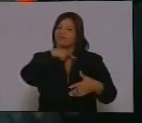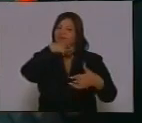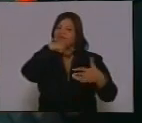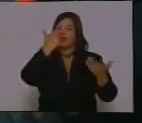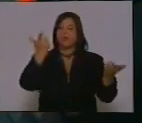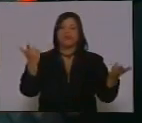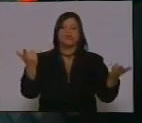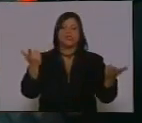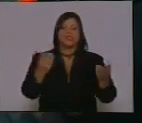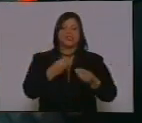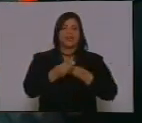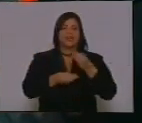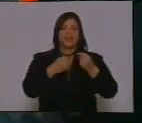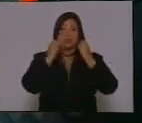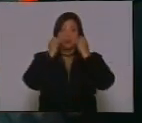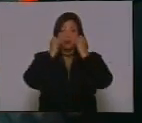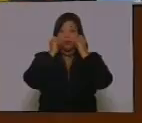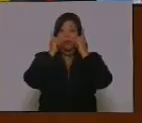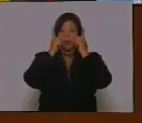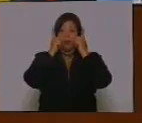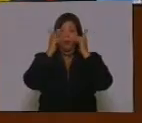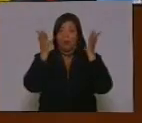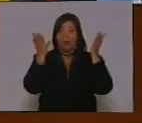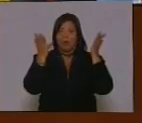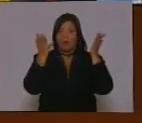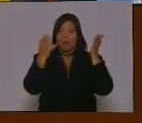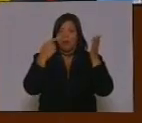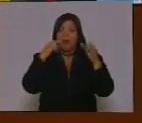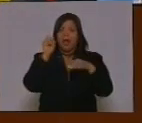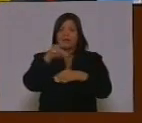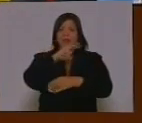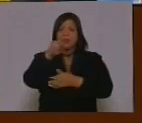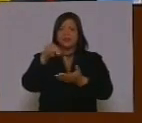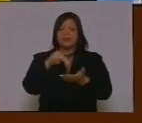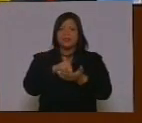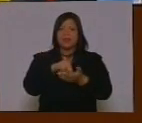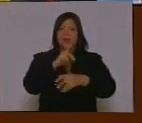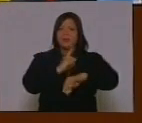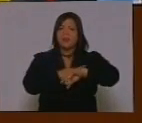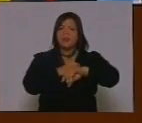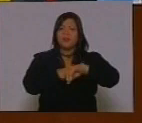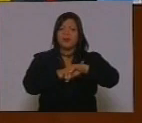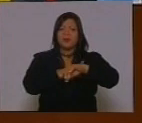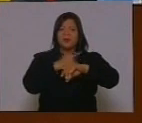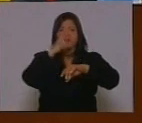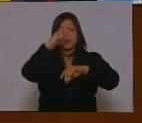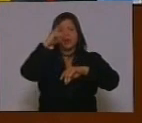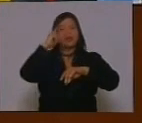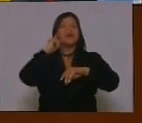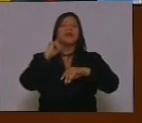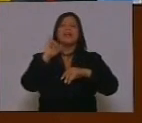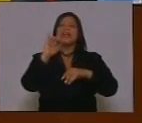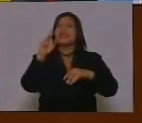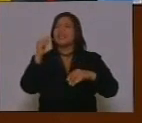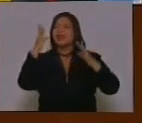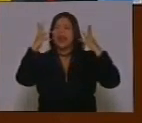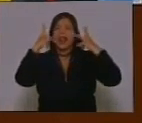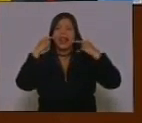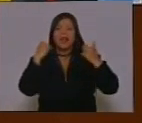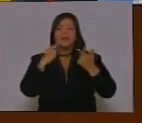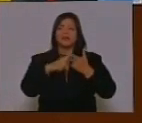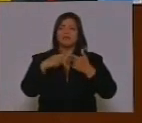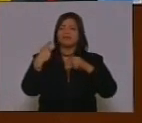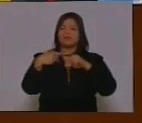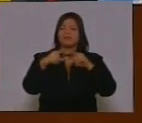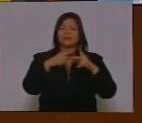impresionó a muchos los que estábamos ahí en la Asamblea Nacional para ese momento. Veo aquí a Iris, María León,